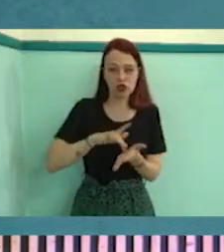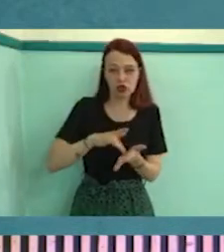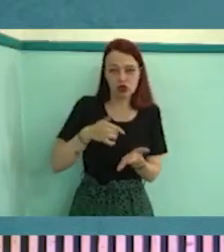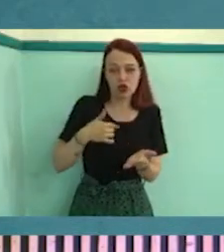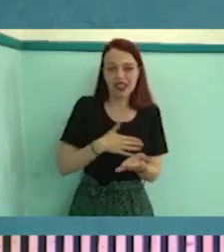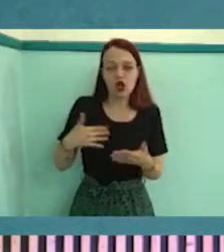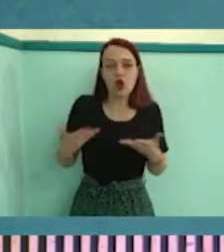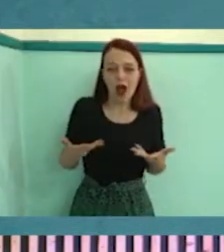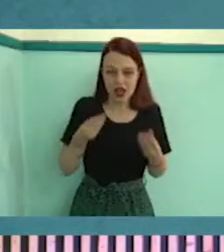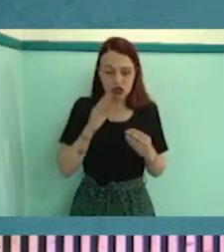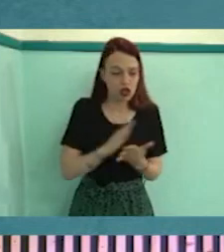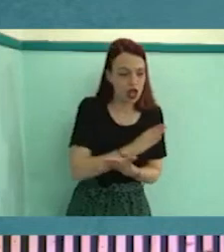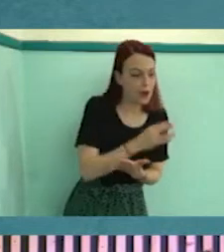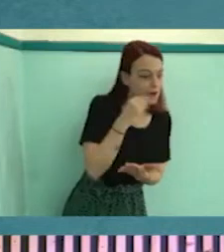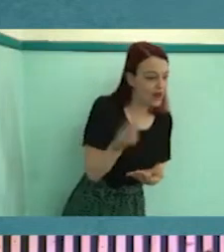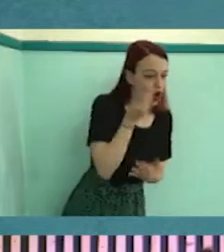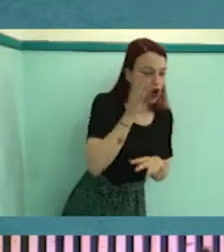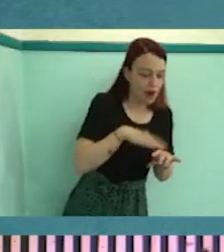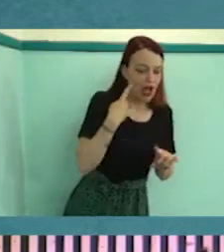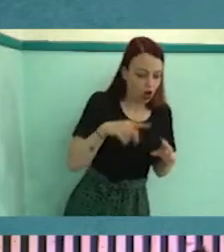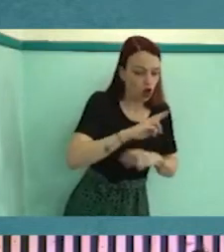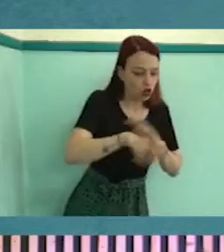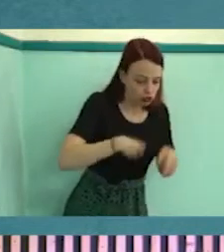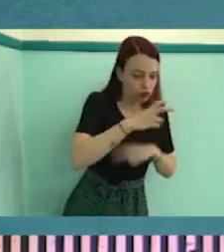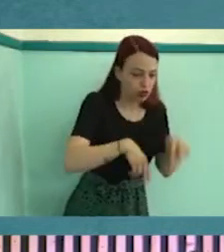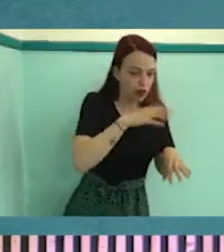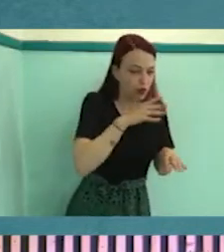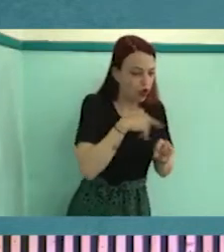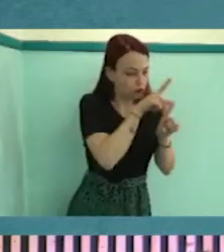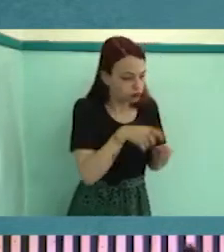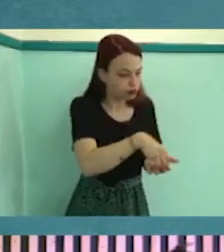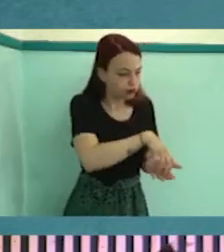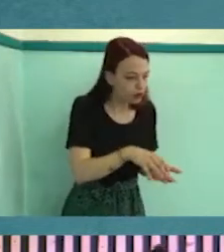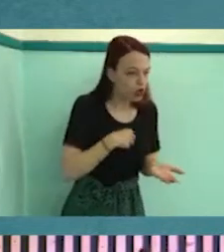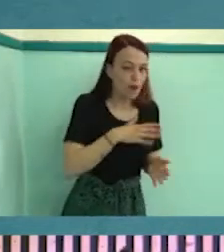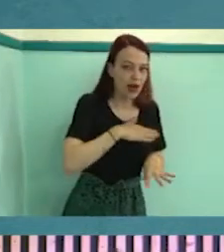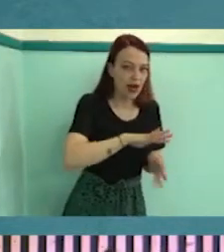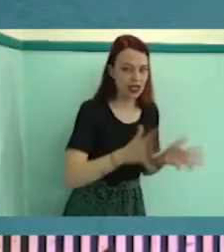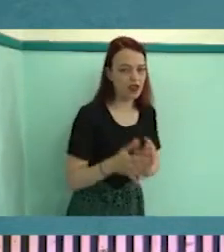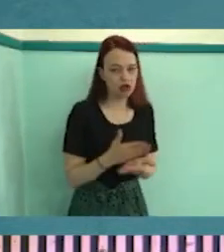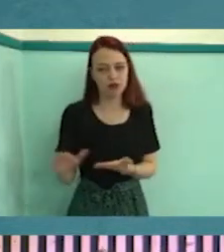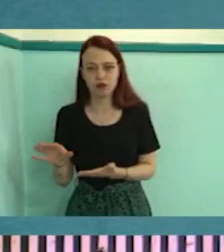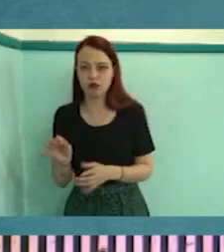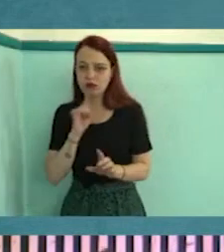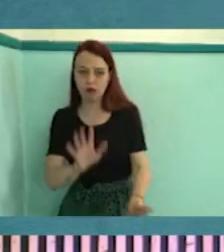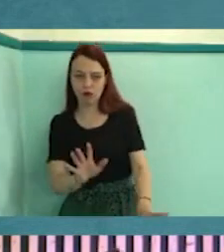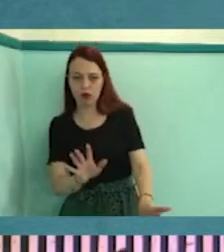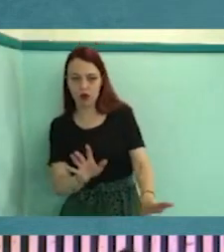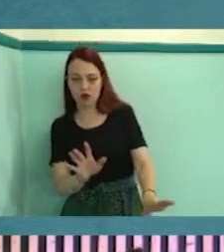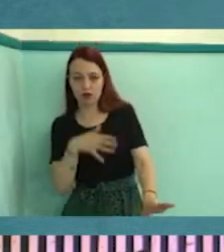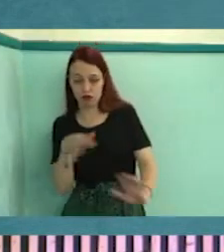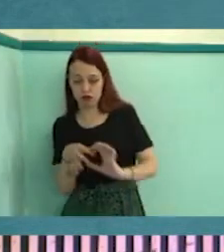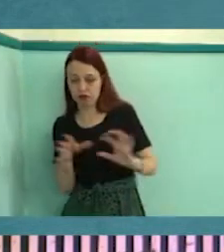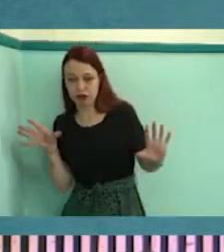bando de la historia que cambia las cosas a mejor y que cuestiona las cosas y que crea una transformación o el bando que se queda aquí diciendo bueno bueno bueno Esto conmigo no